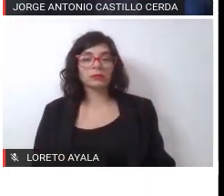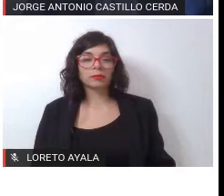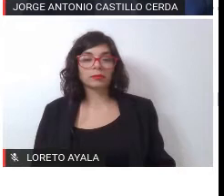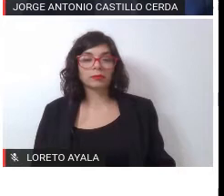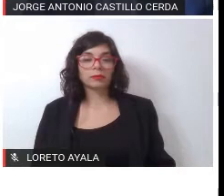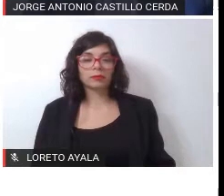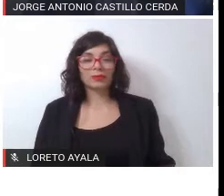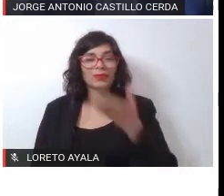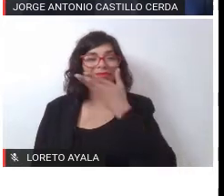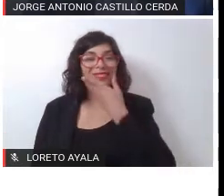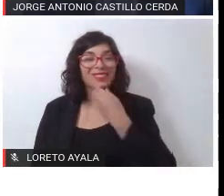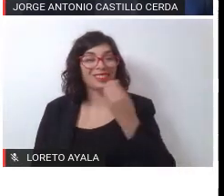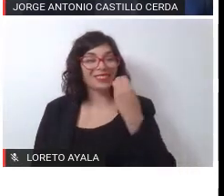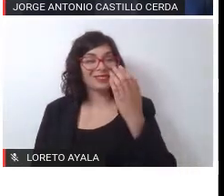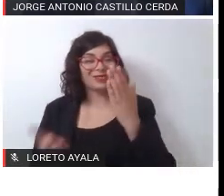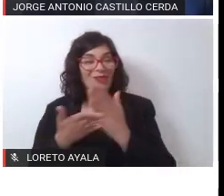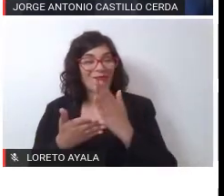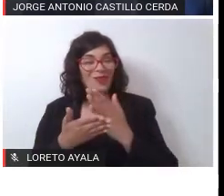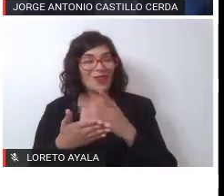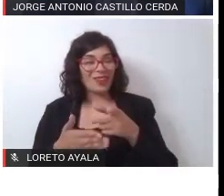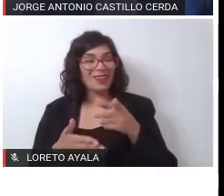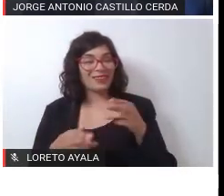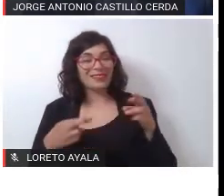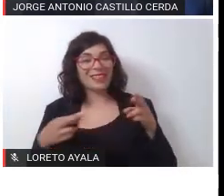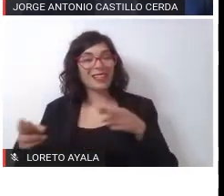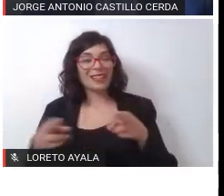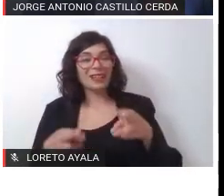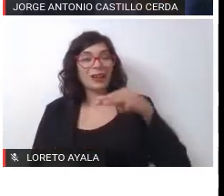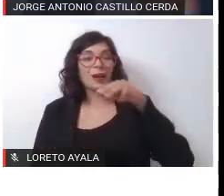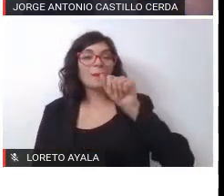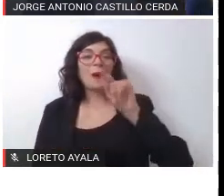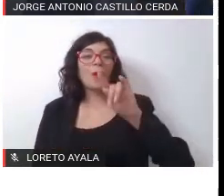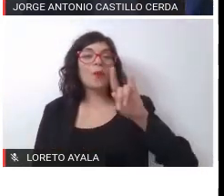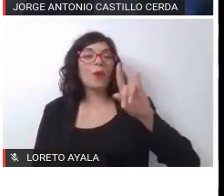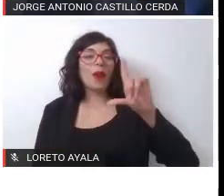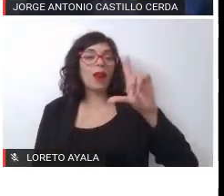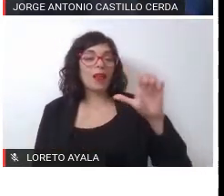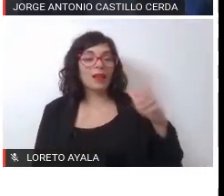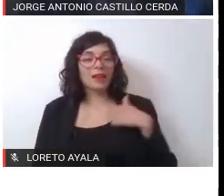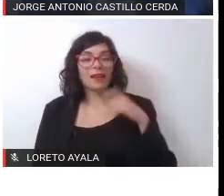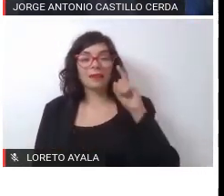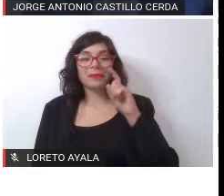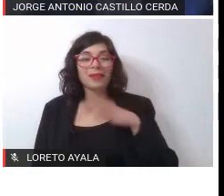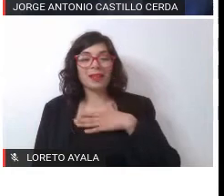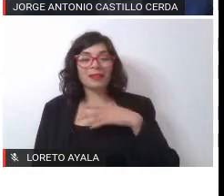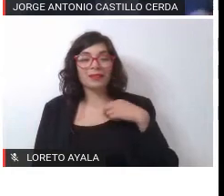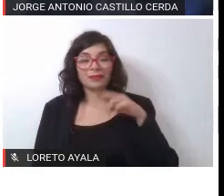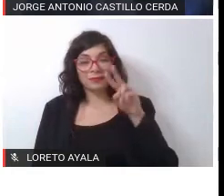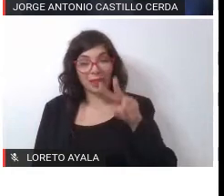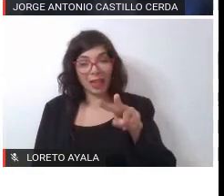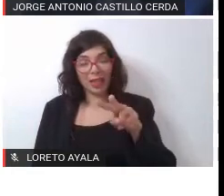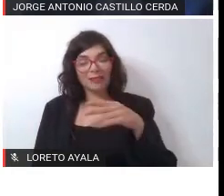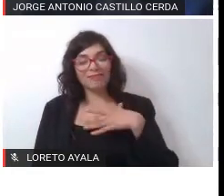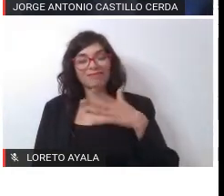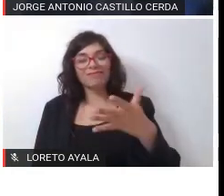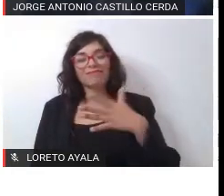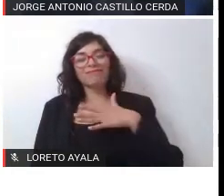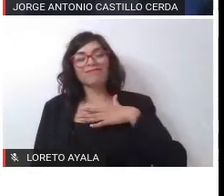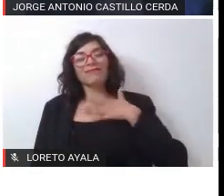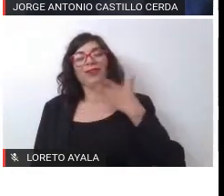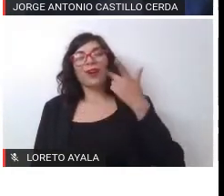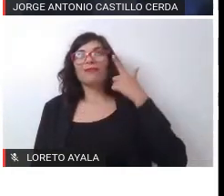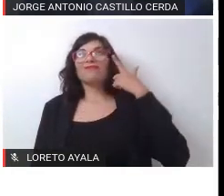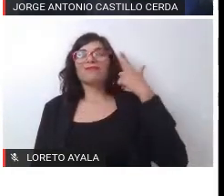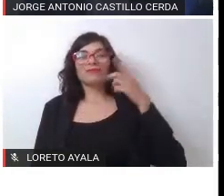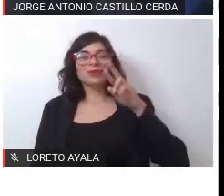Linda escuela Río Maule, la encontré, la fotografía, me encantó. Me huele al sur y me huele a una rica,